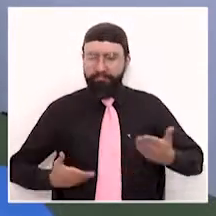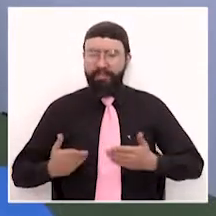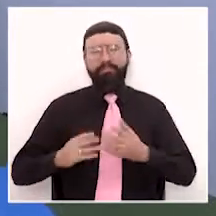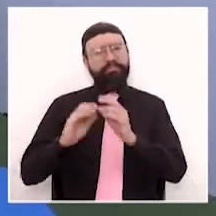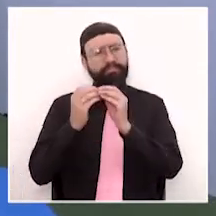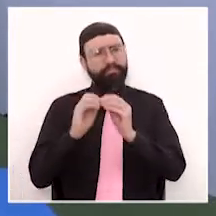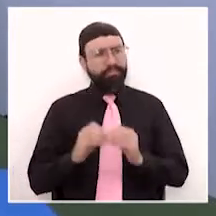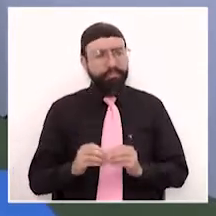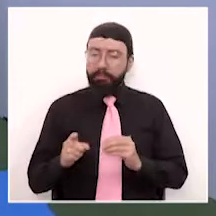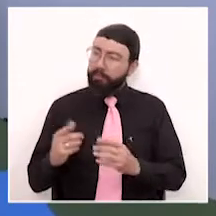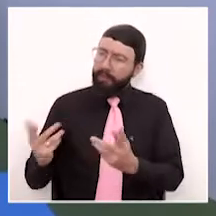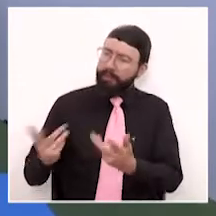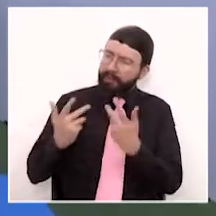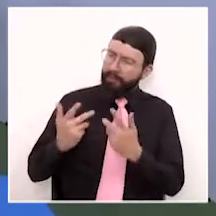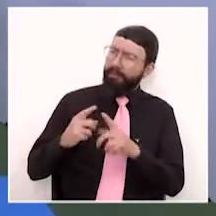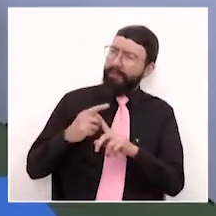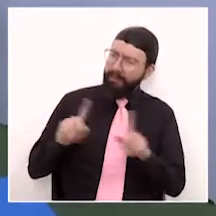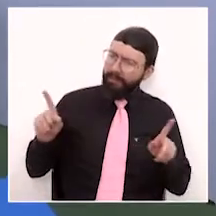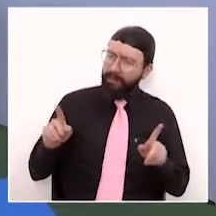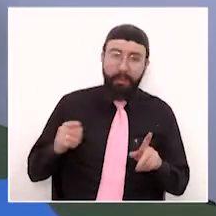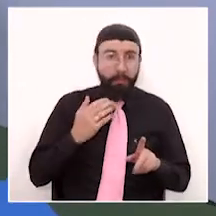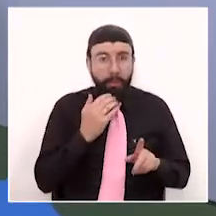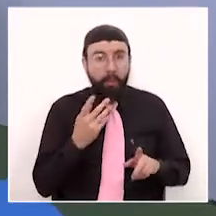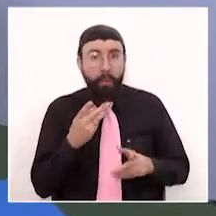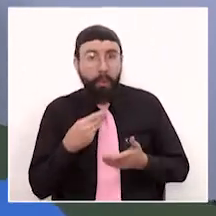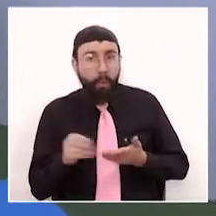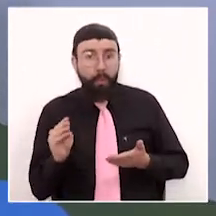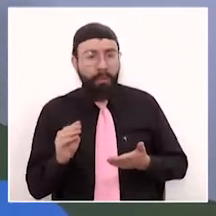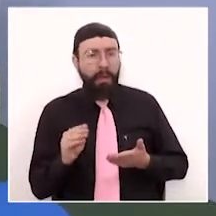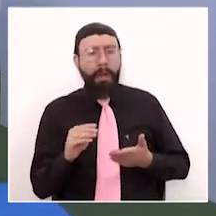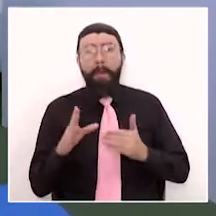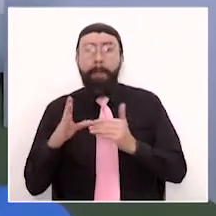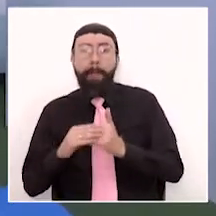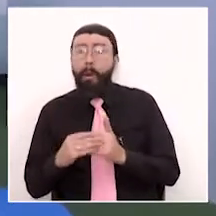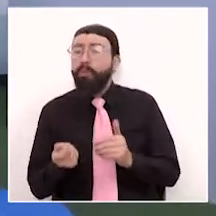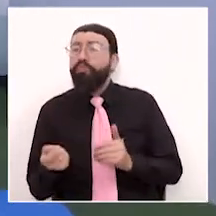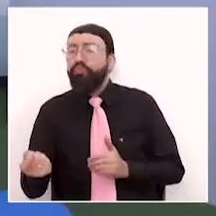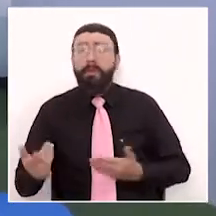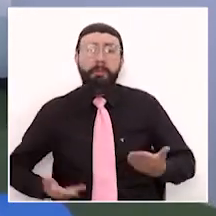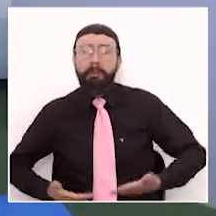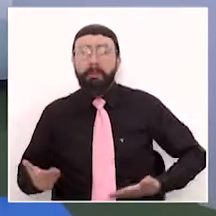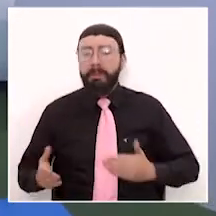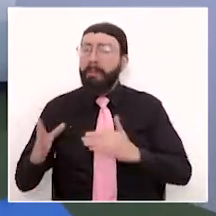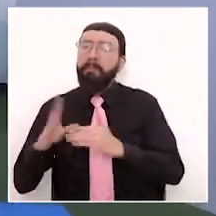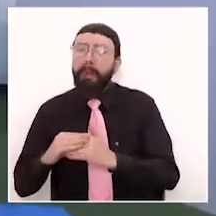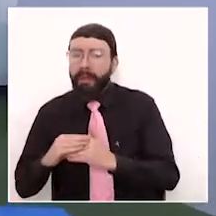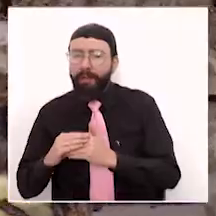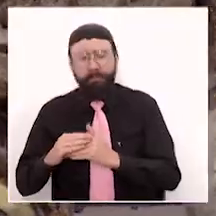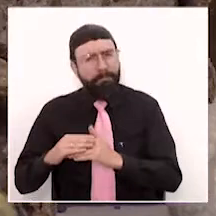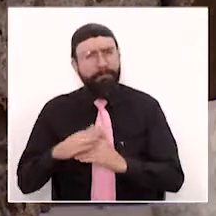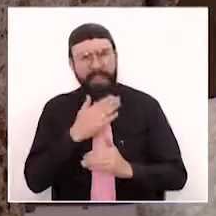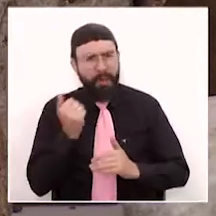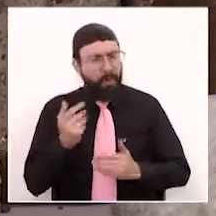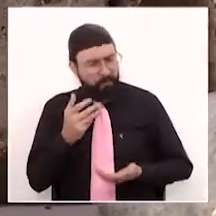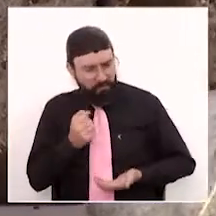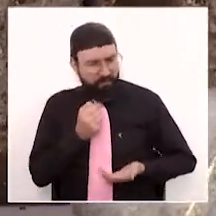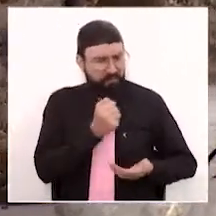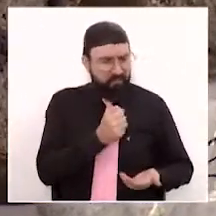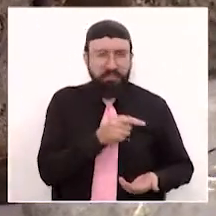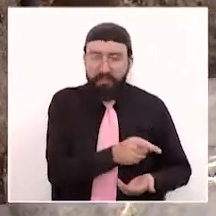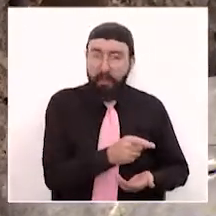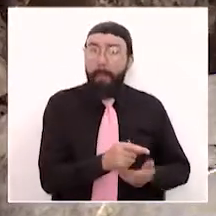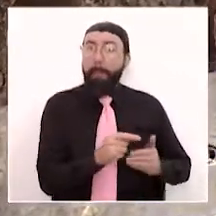de la diferencia de comprar simplemente un pan en la panadería a invertir en un pan hecho con masa